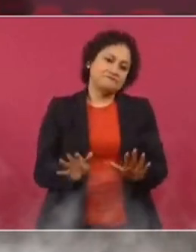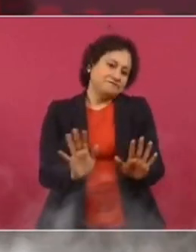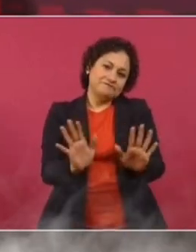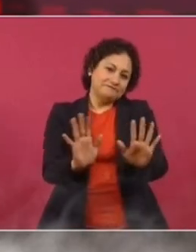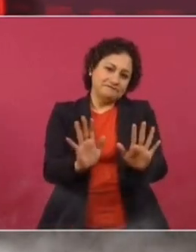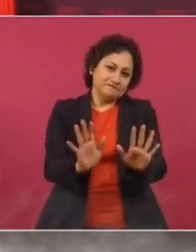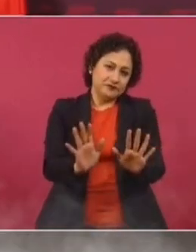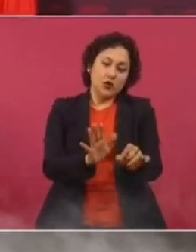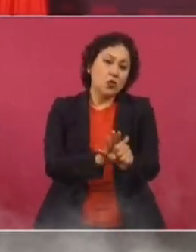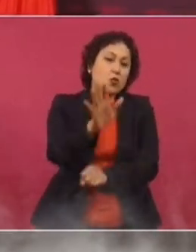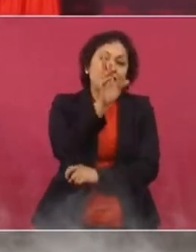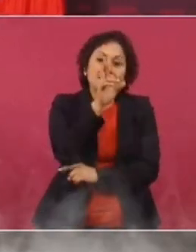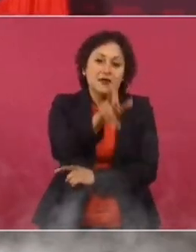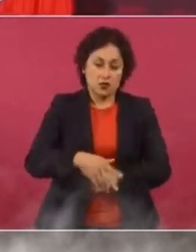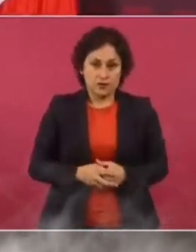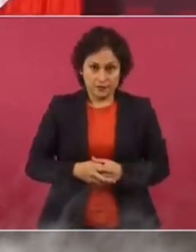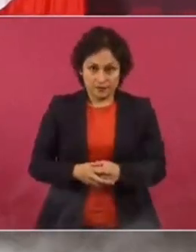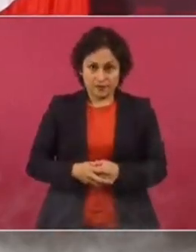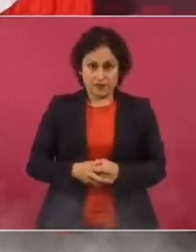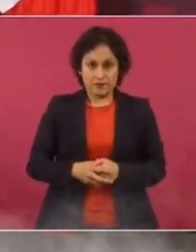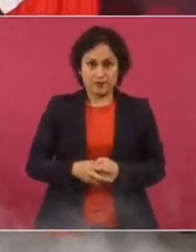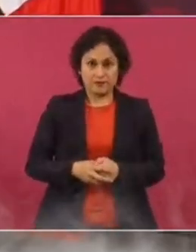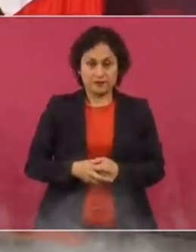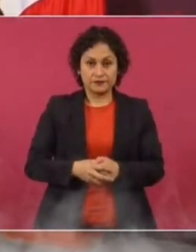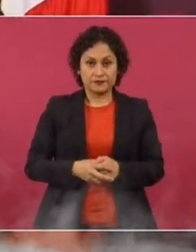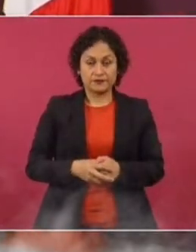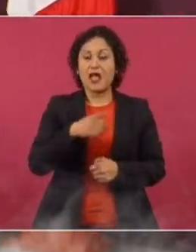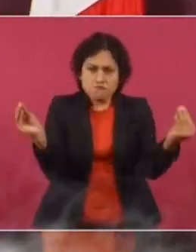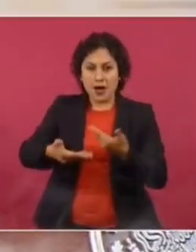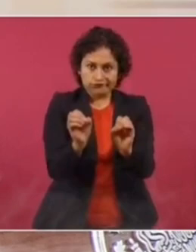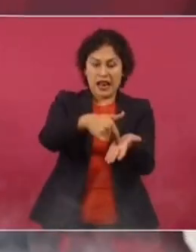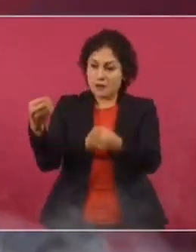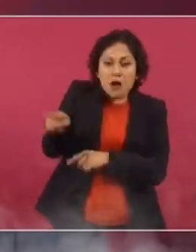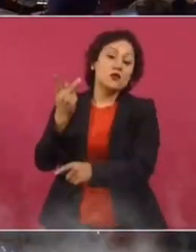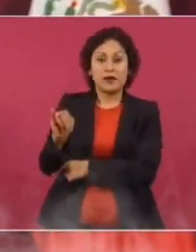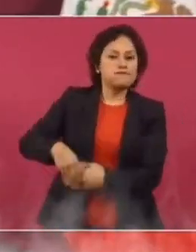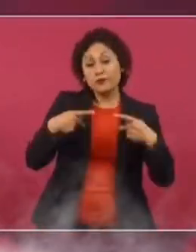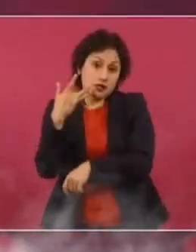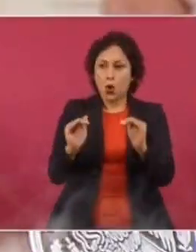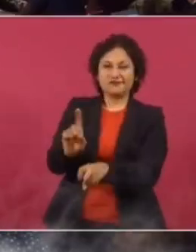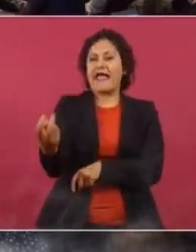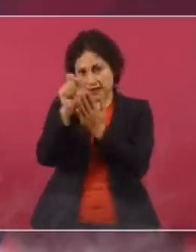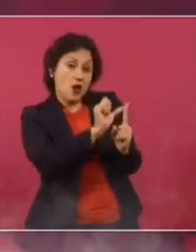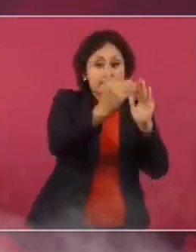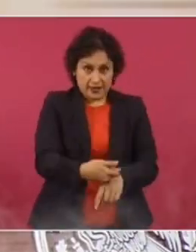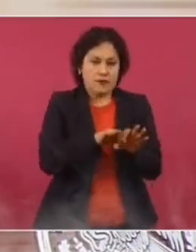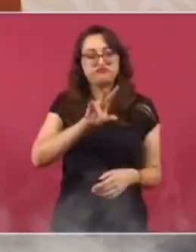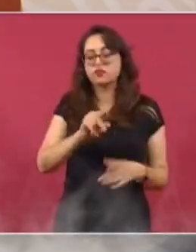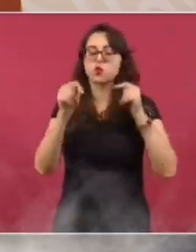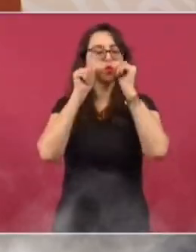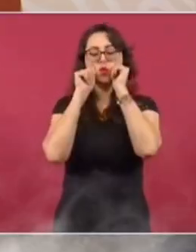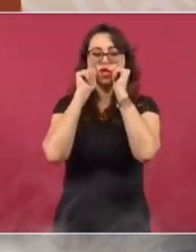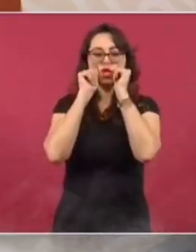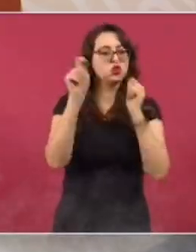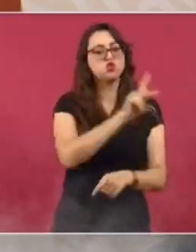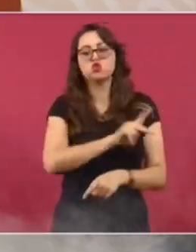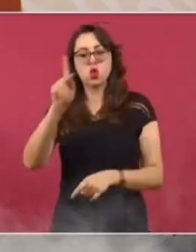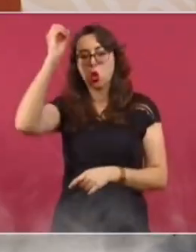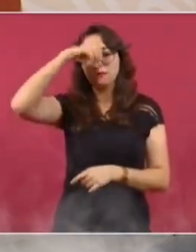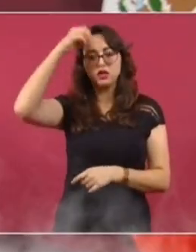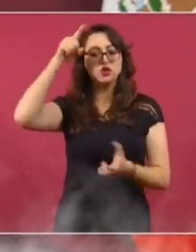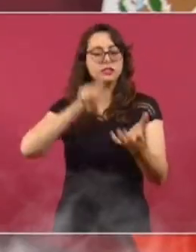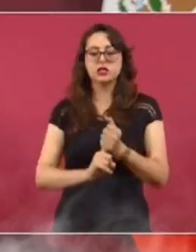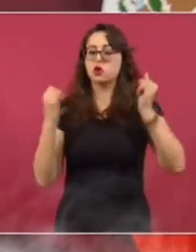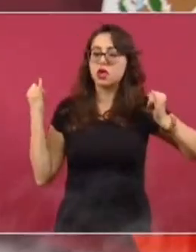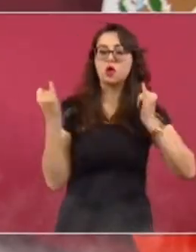No. Lo mejor es que haya debate. Una eternidad más tarde. Entonces, cuando sale lo de